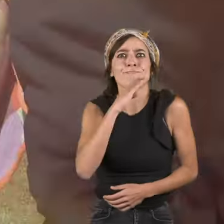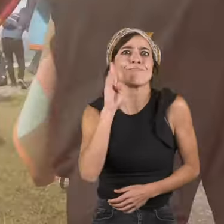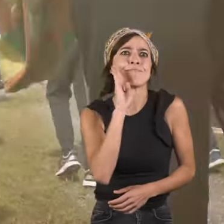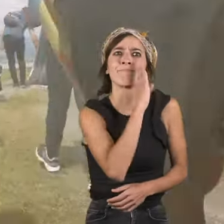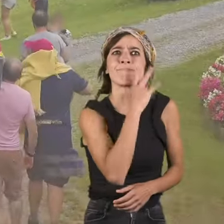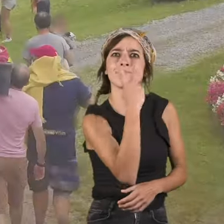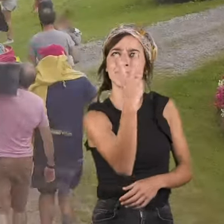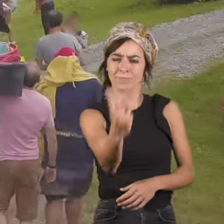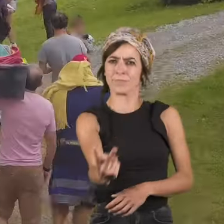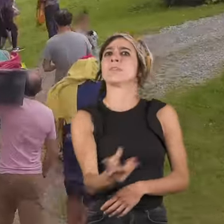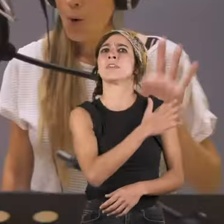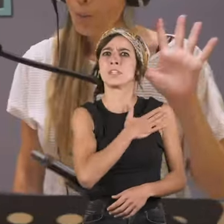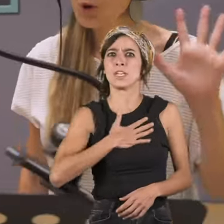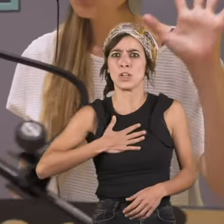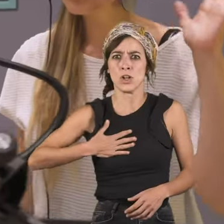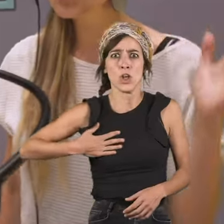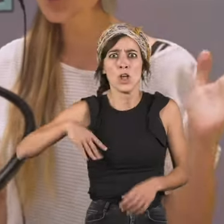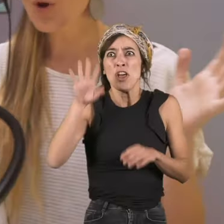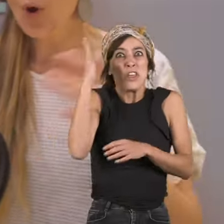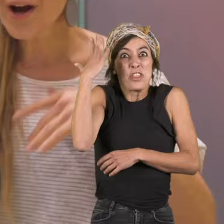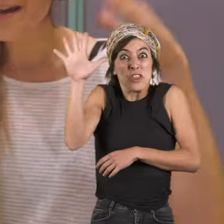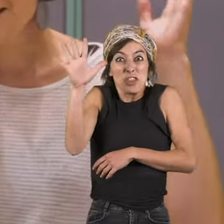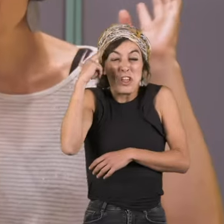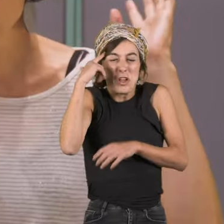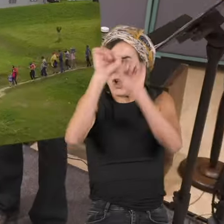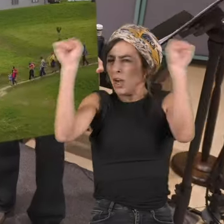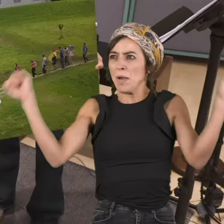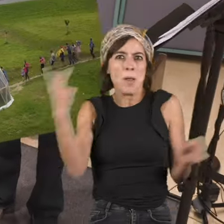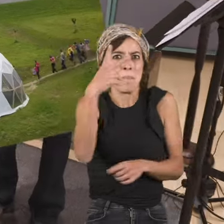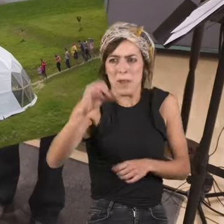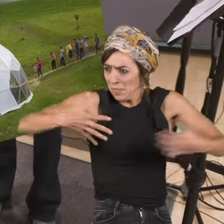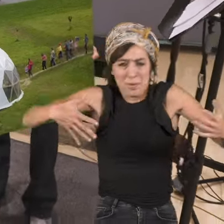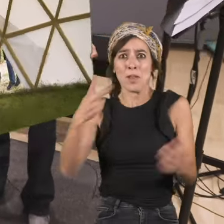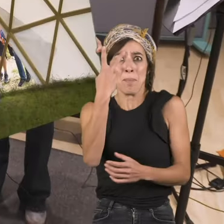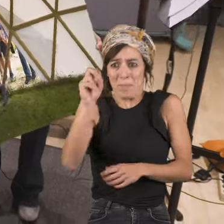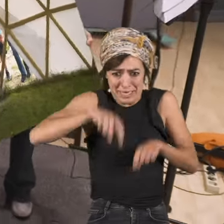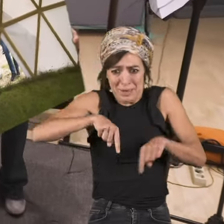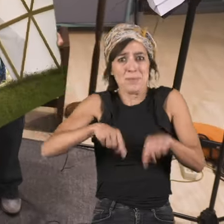ta ama nahi ditu, bost buru hogei beso eustango.